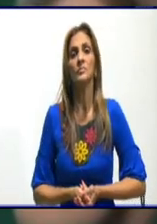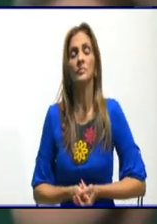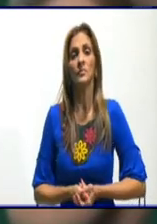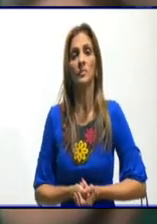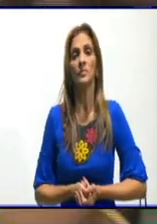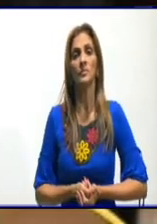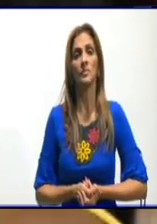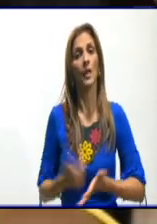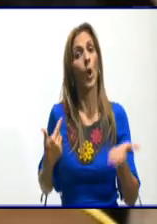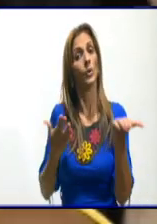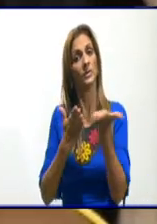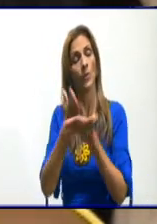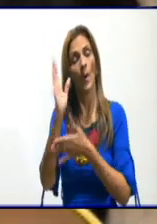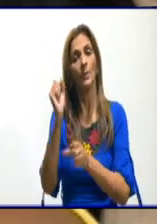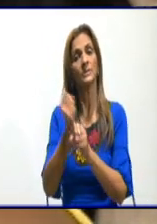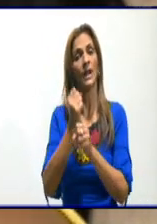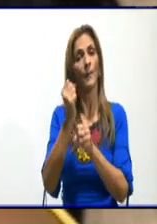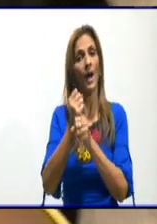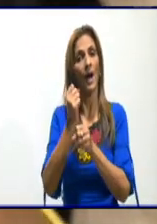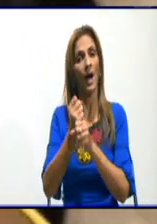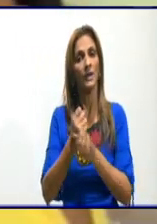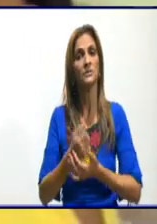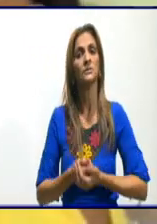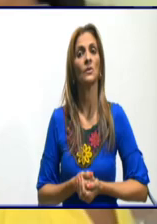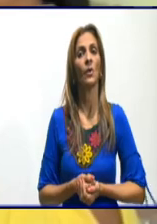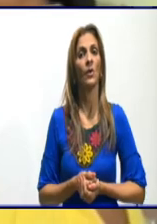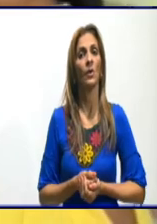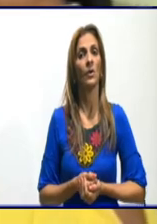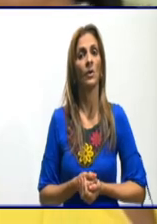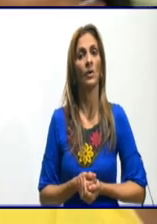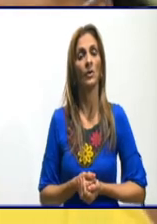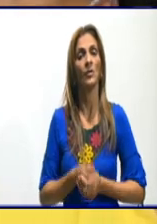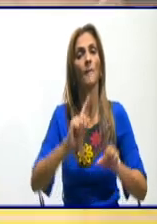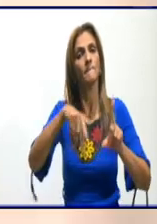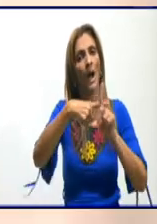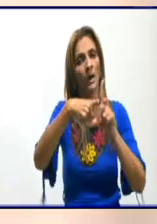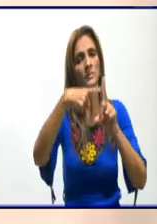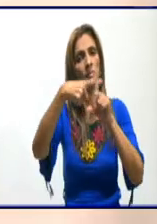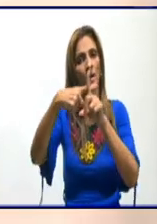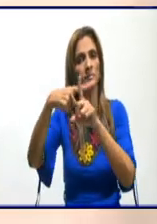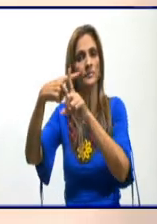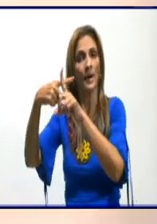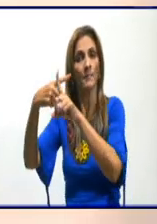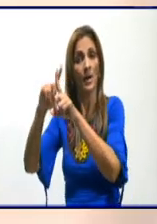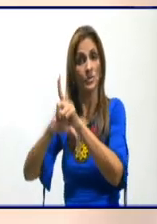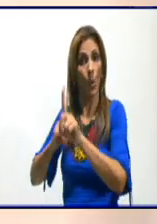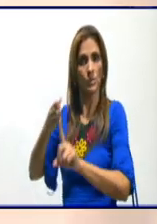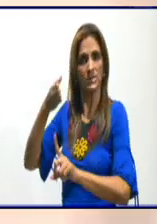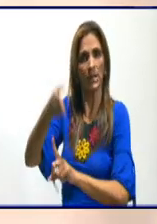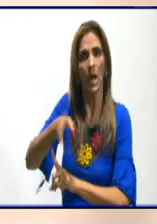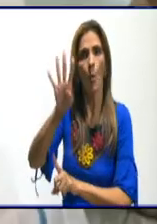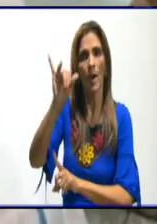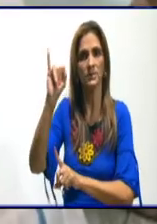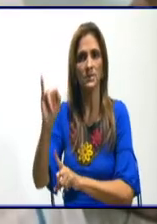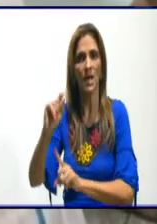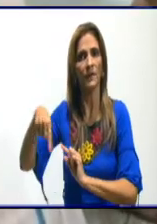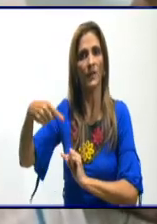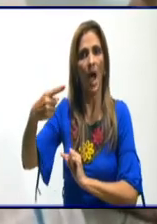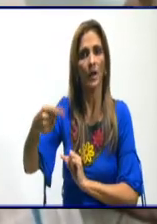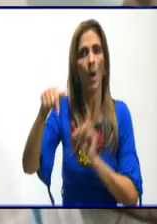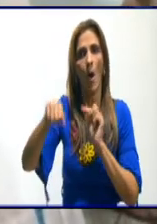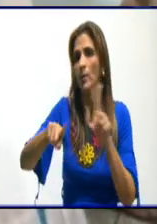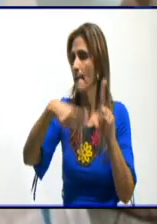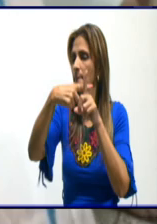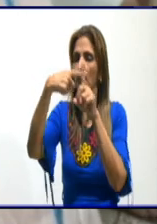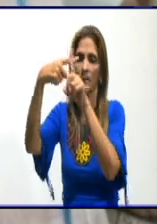seguimos trabajando, y esto fue incrementándose de manera tal que llegamos a ser la segunda